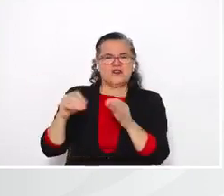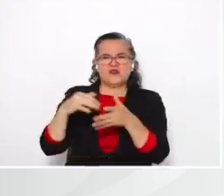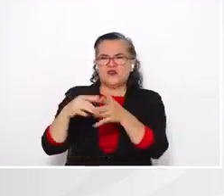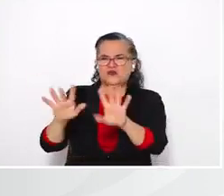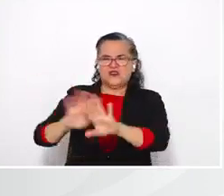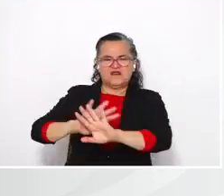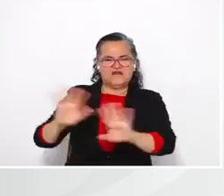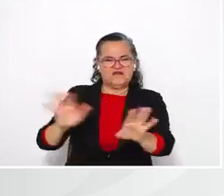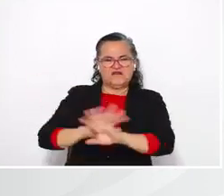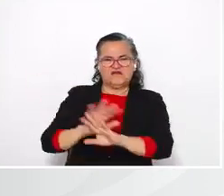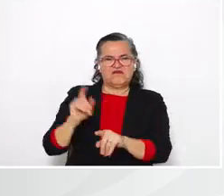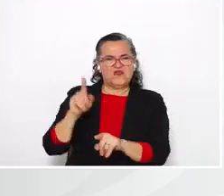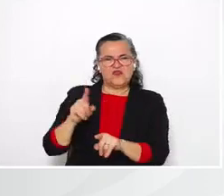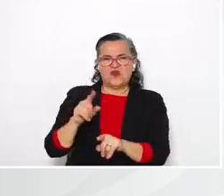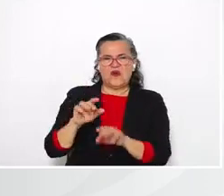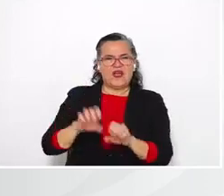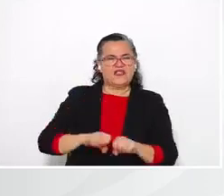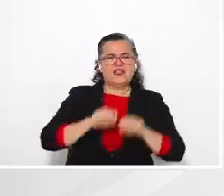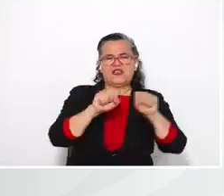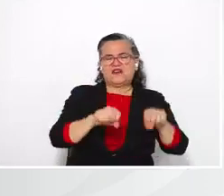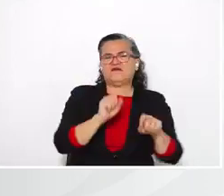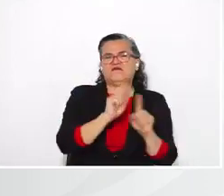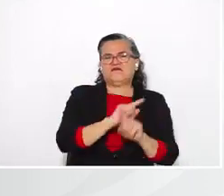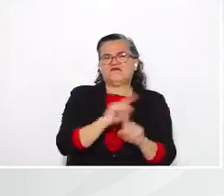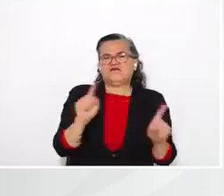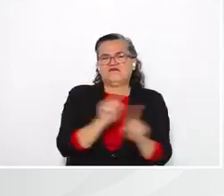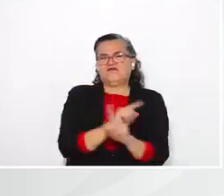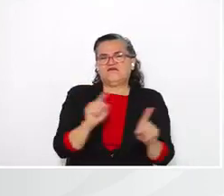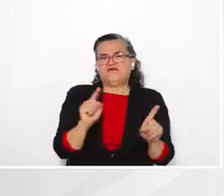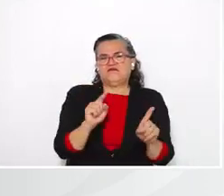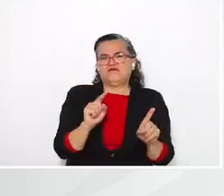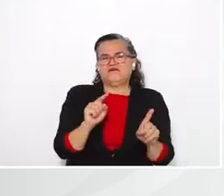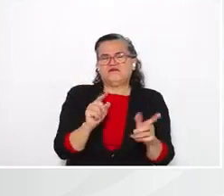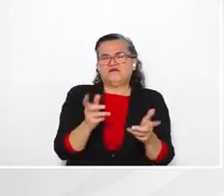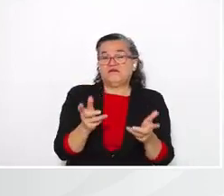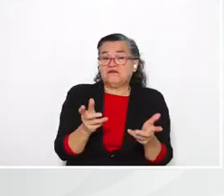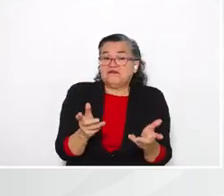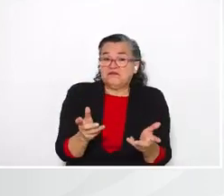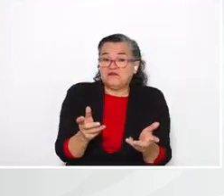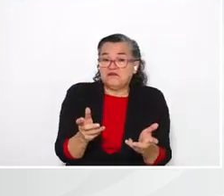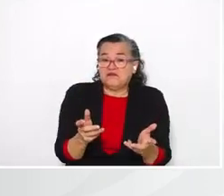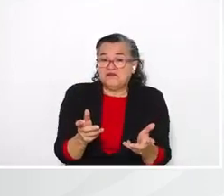estudiantes no van a ser graduados que hagan impacto. Bueno,